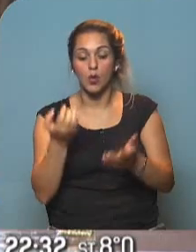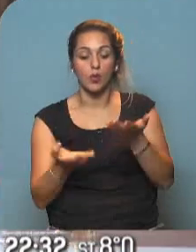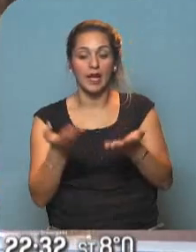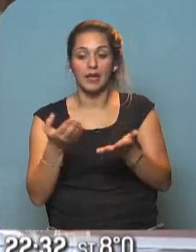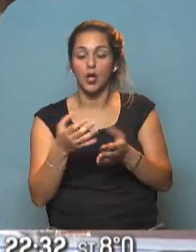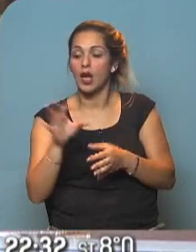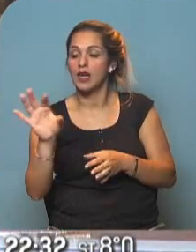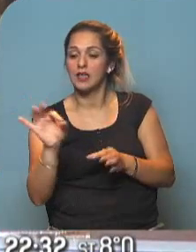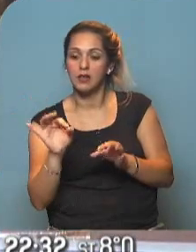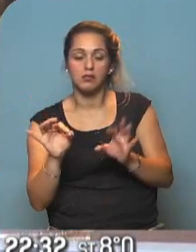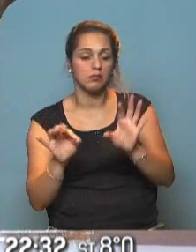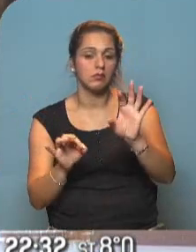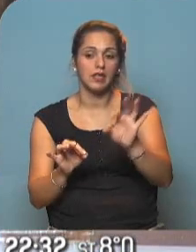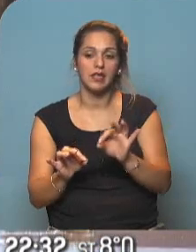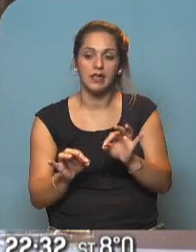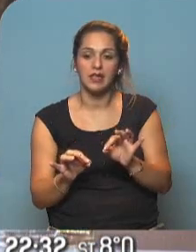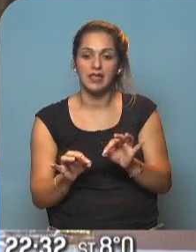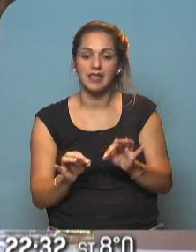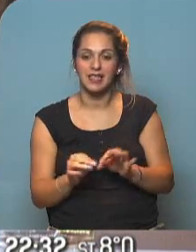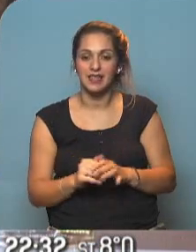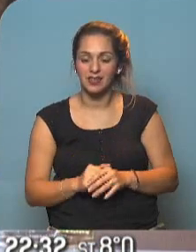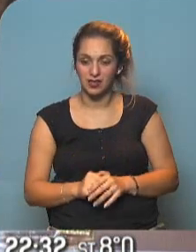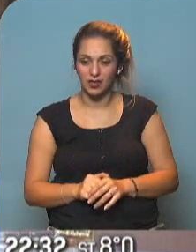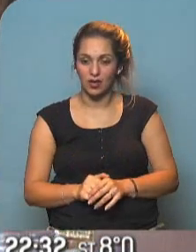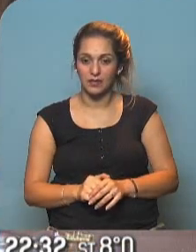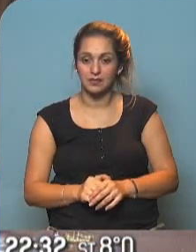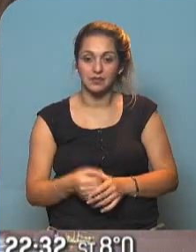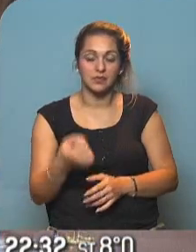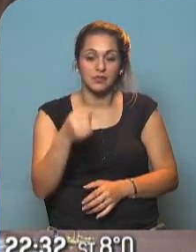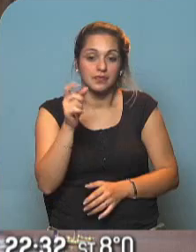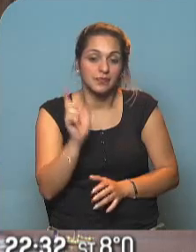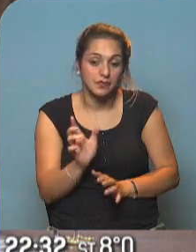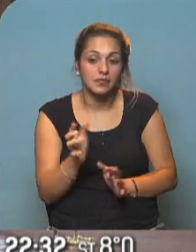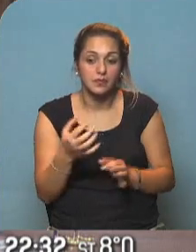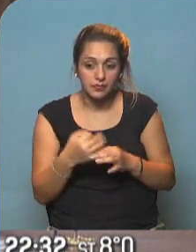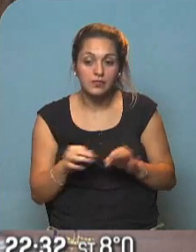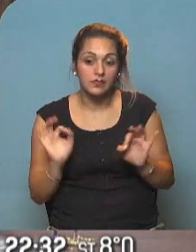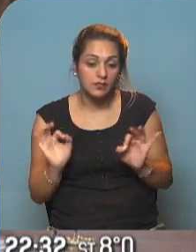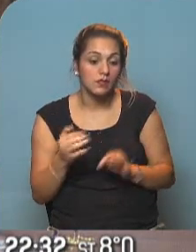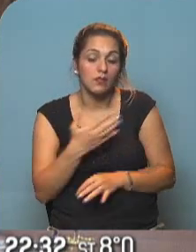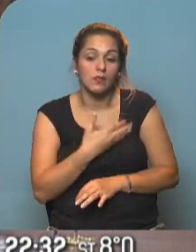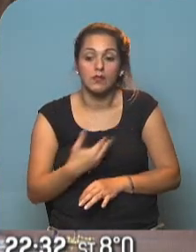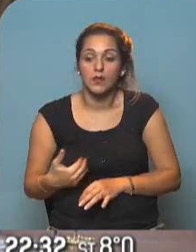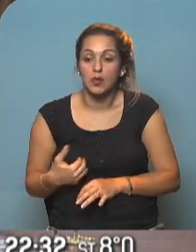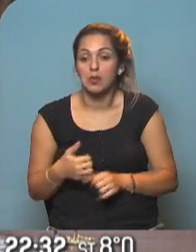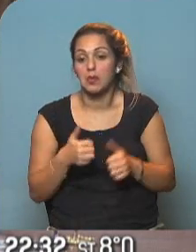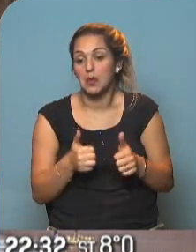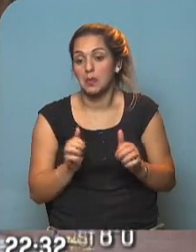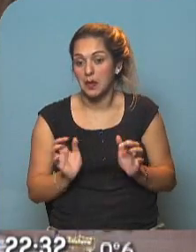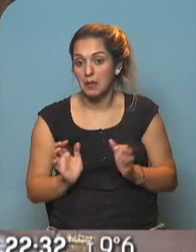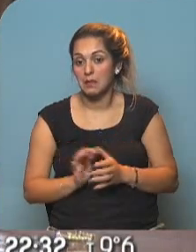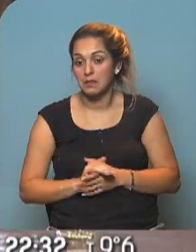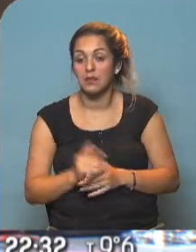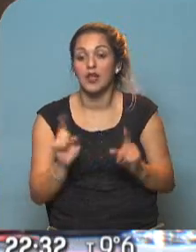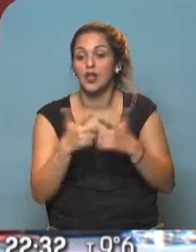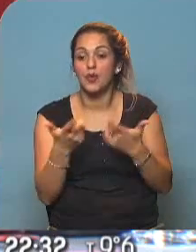bueno, quizás el menos malo de todo y sale un gobierno y no se produce el llamado a nueva selección.